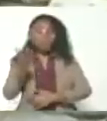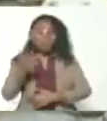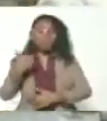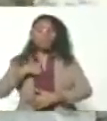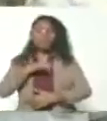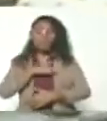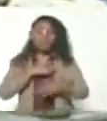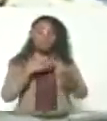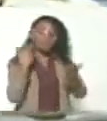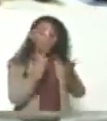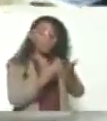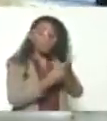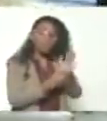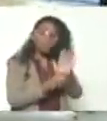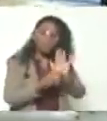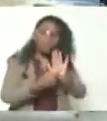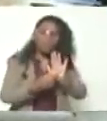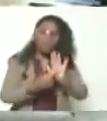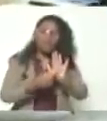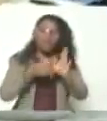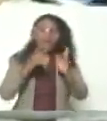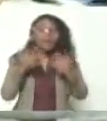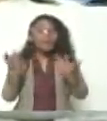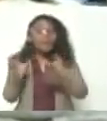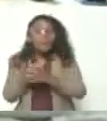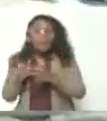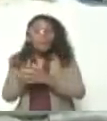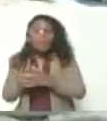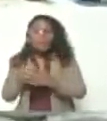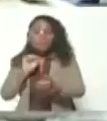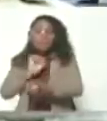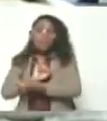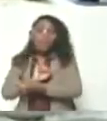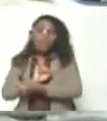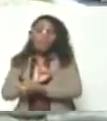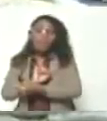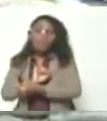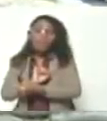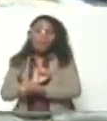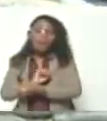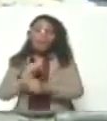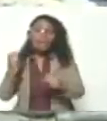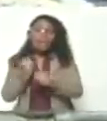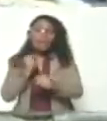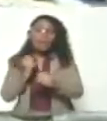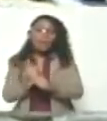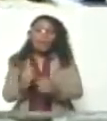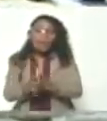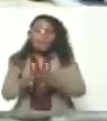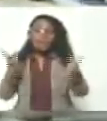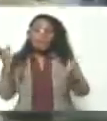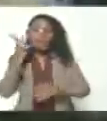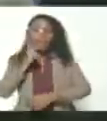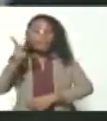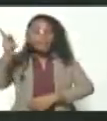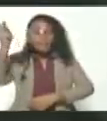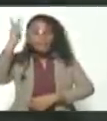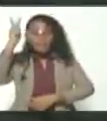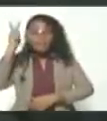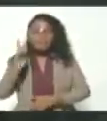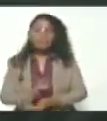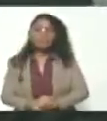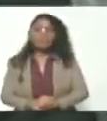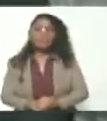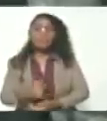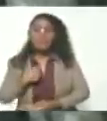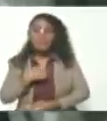mostrado en parte de lo que se ha capturado en la operación Gran Cacique Guaycaipuro.